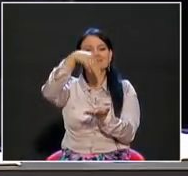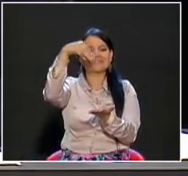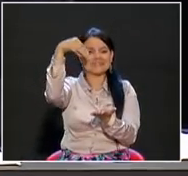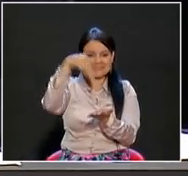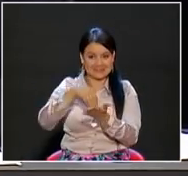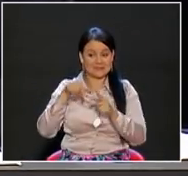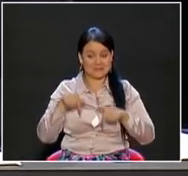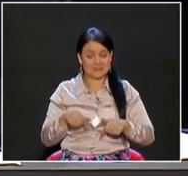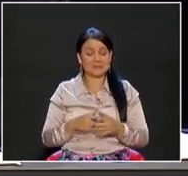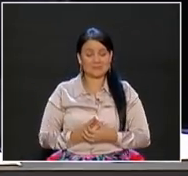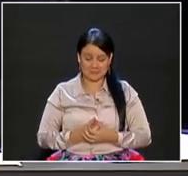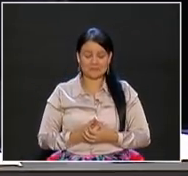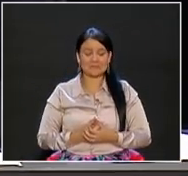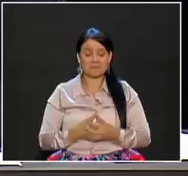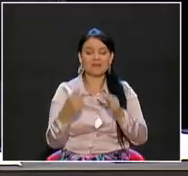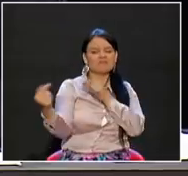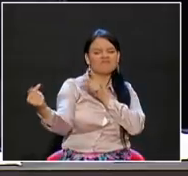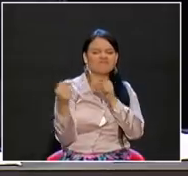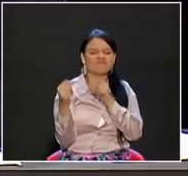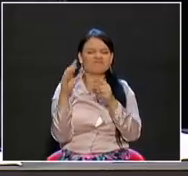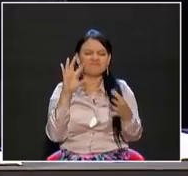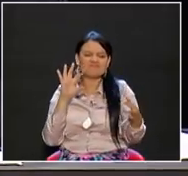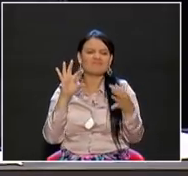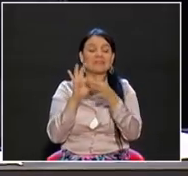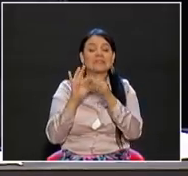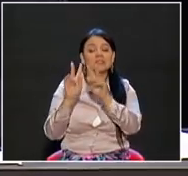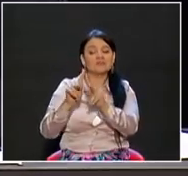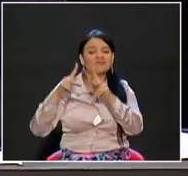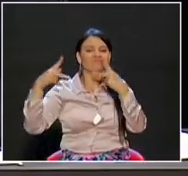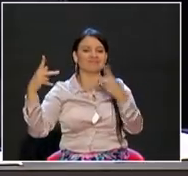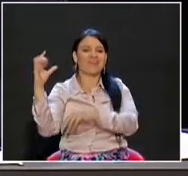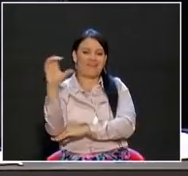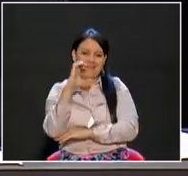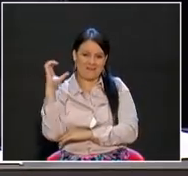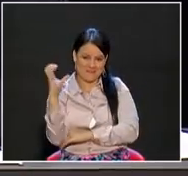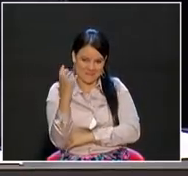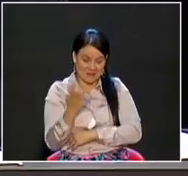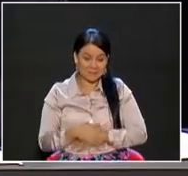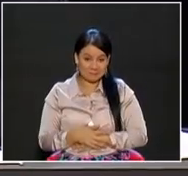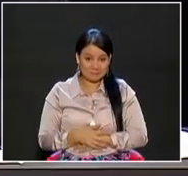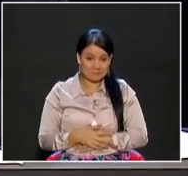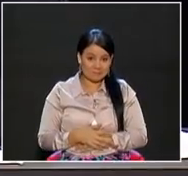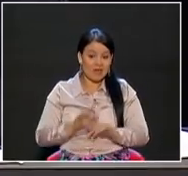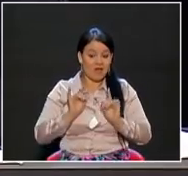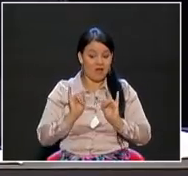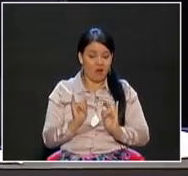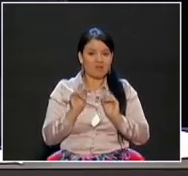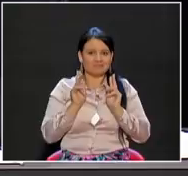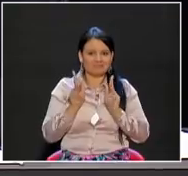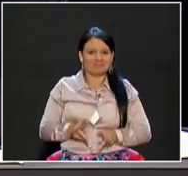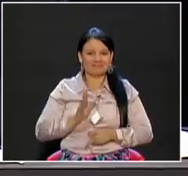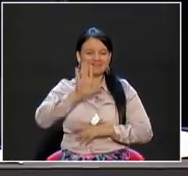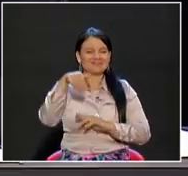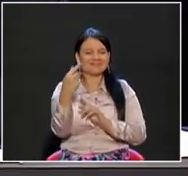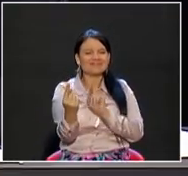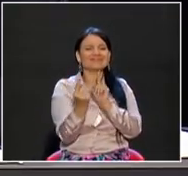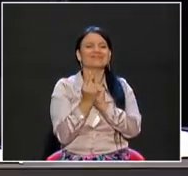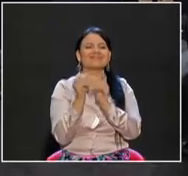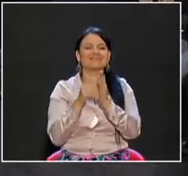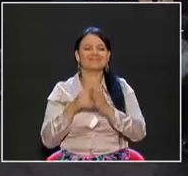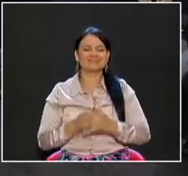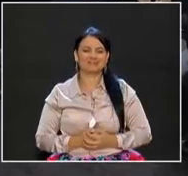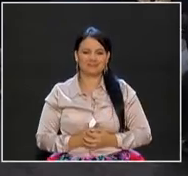telemedellín en este debate en alianza con el periódico el colombiano vamos a hacer una primera pausa y ya regresamos